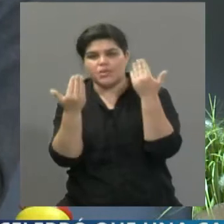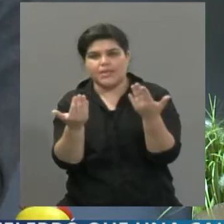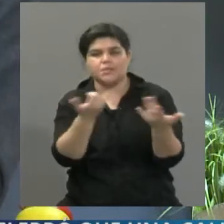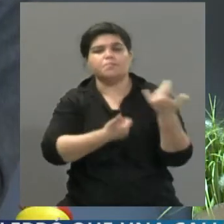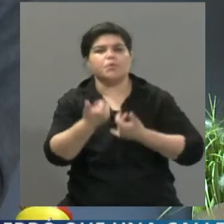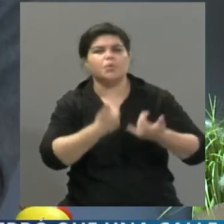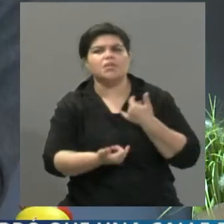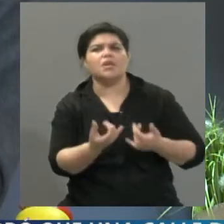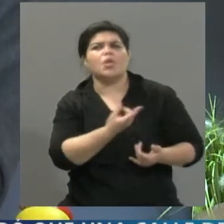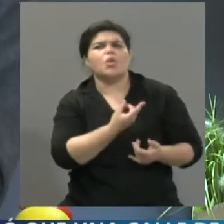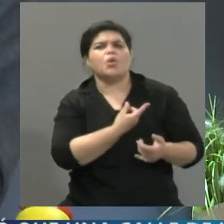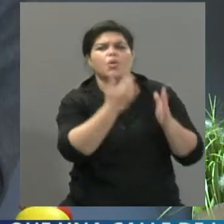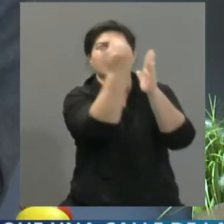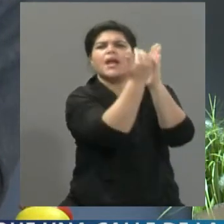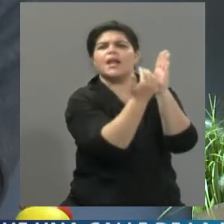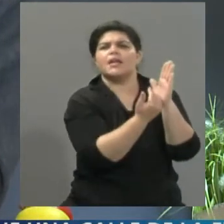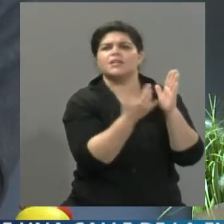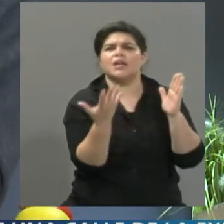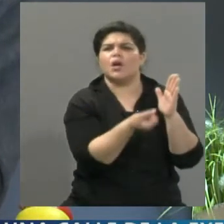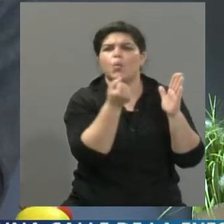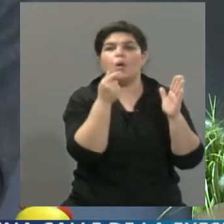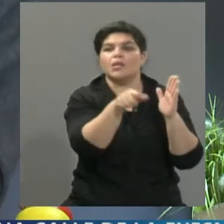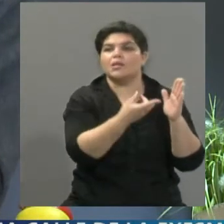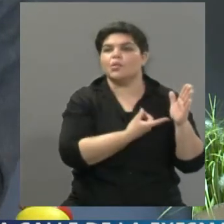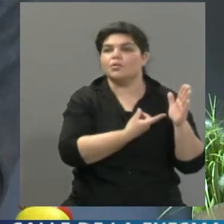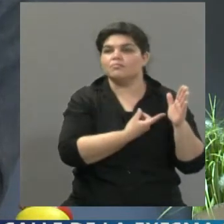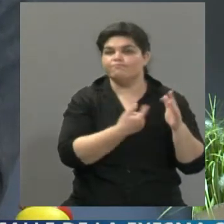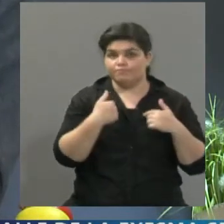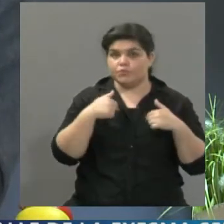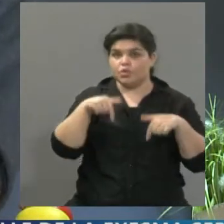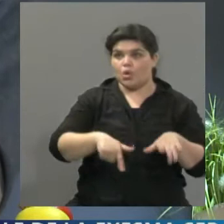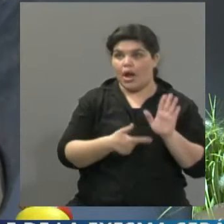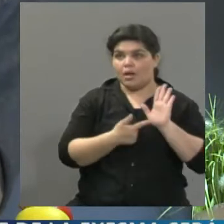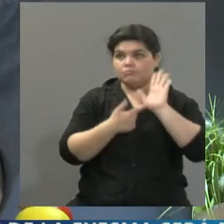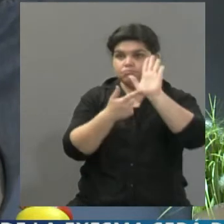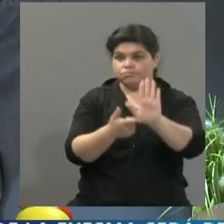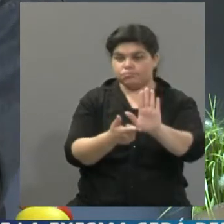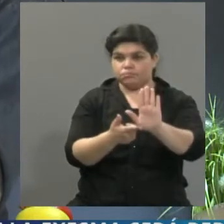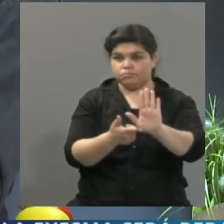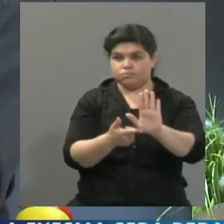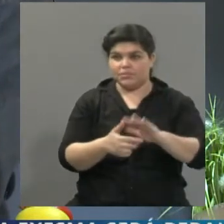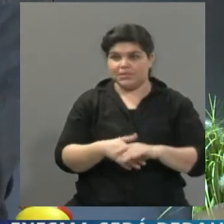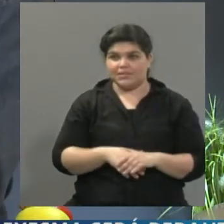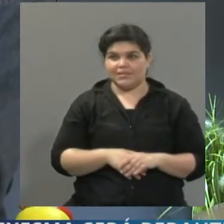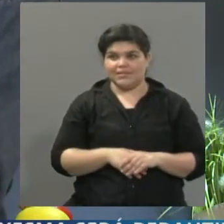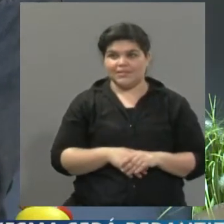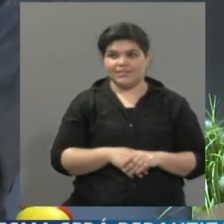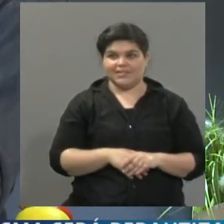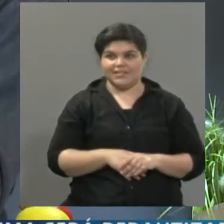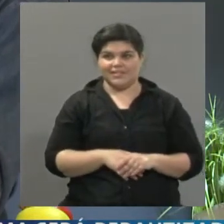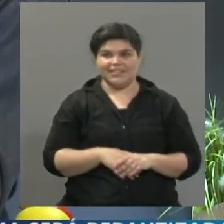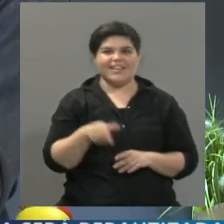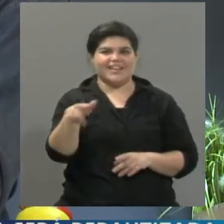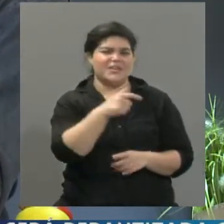podemos encontrar su lista? Y yo lo tengo acá. ¿Cómo quiere que hagamos? Si usted me da... No quiero. Si usted me